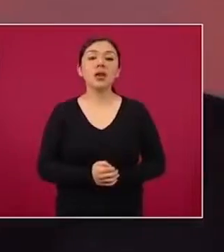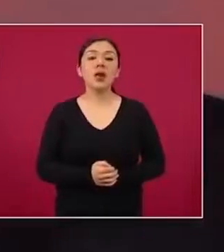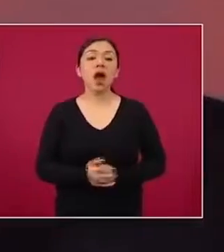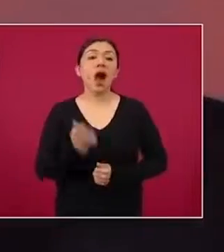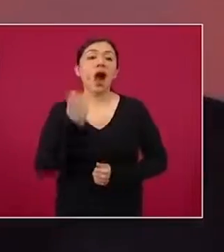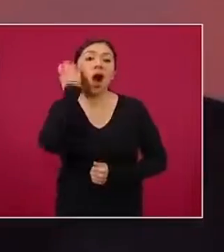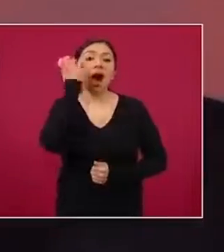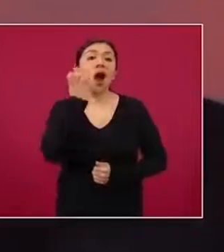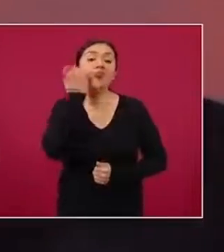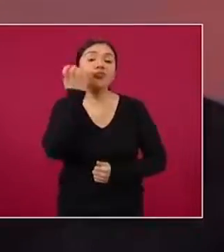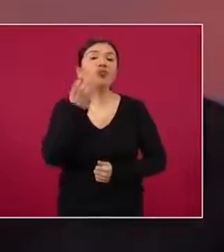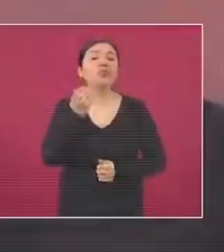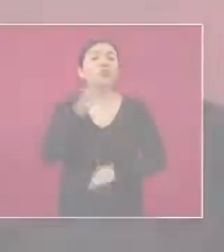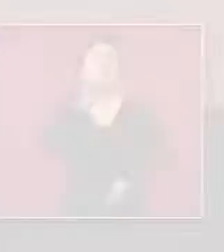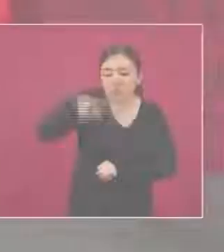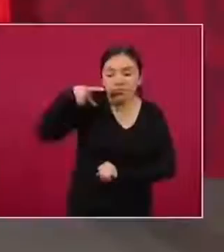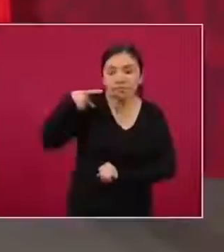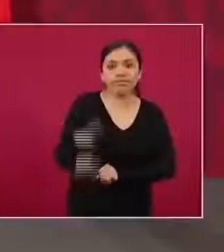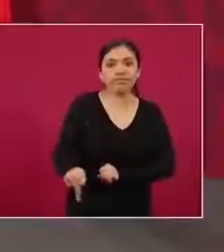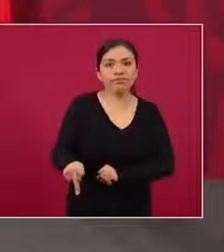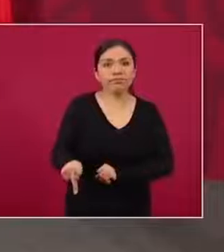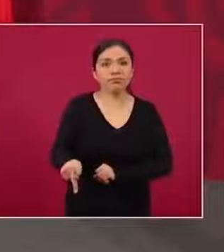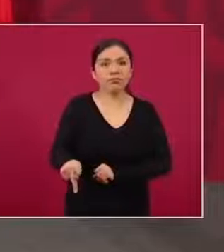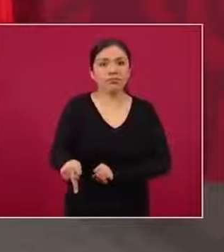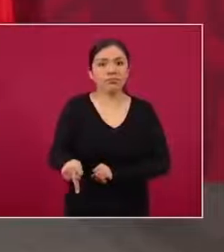nuestro país y de nuestro pueblo.